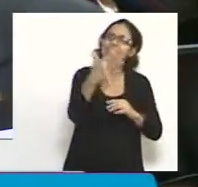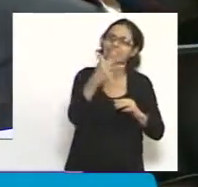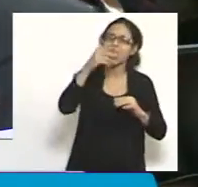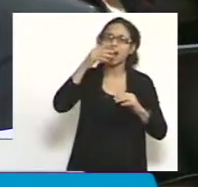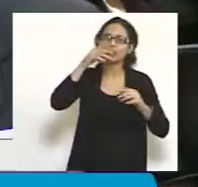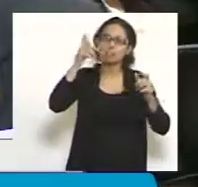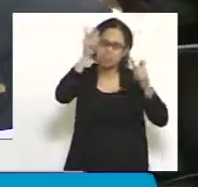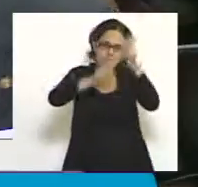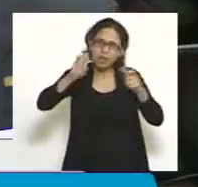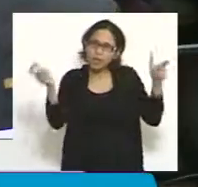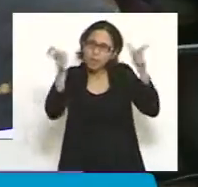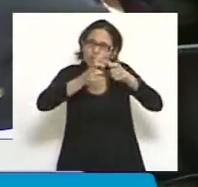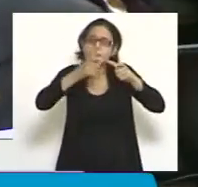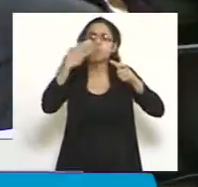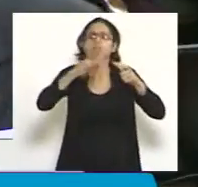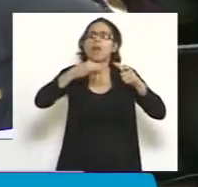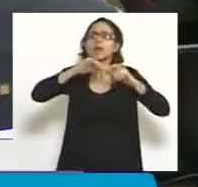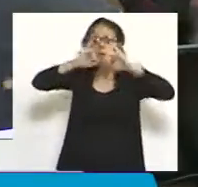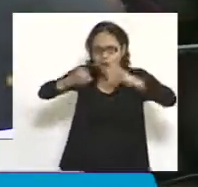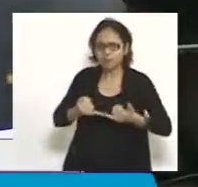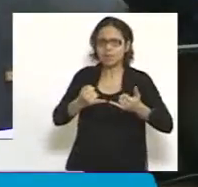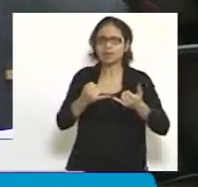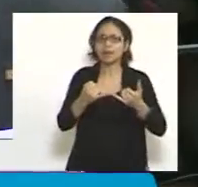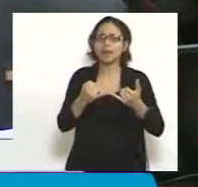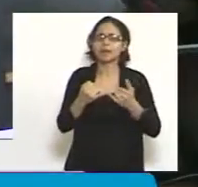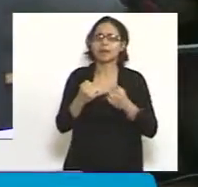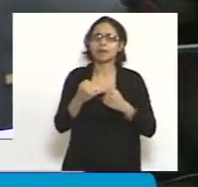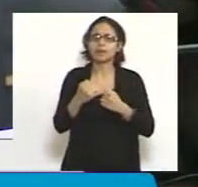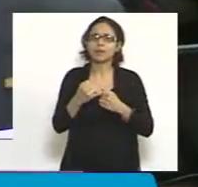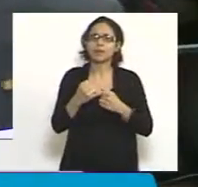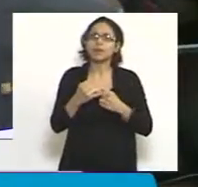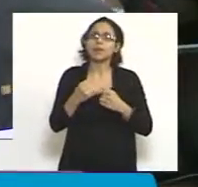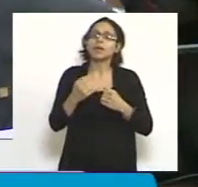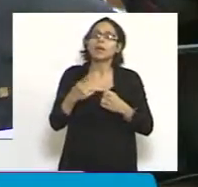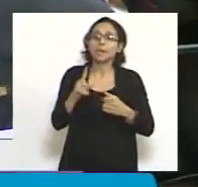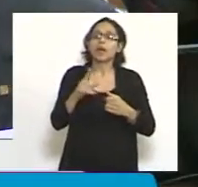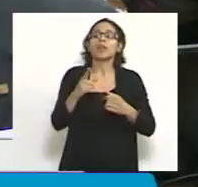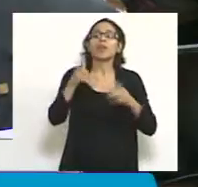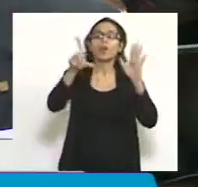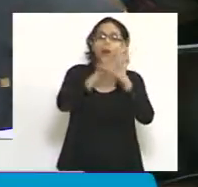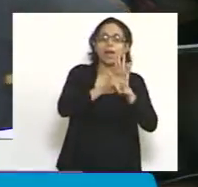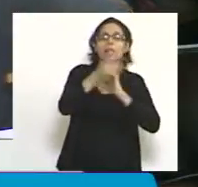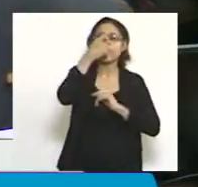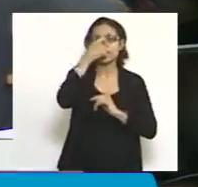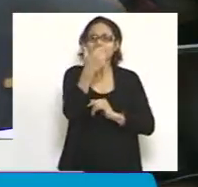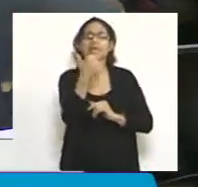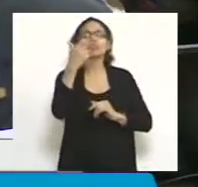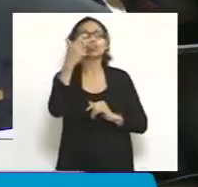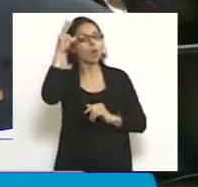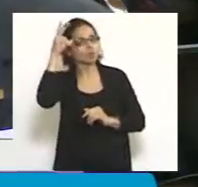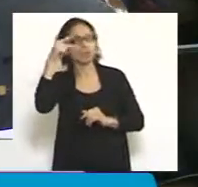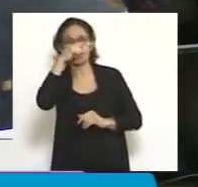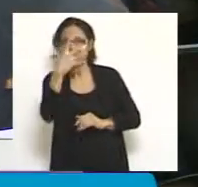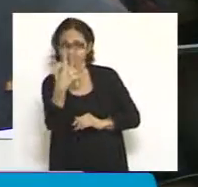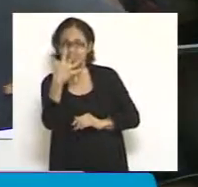miembros presentes. Y si tenemos en cuenta que por la ley 26855, cuando se elevan las